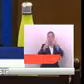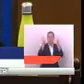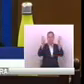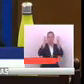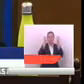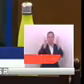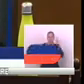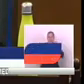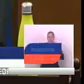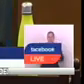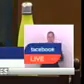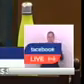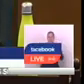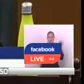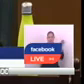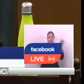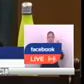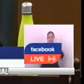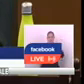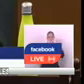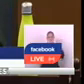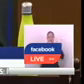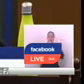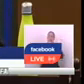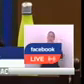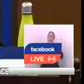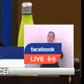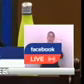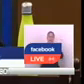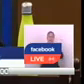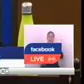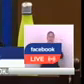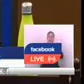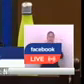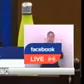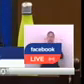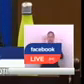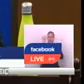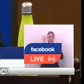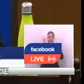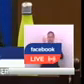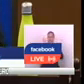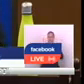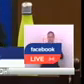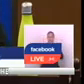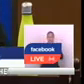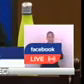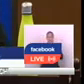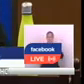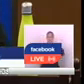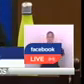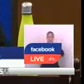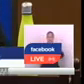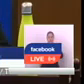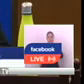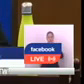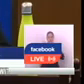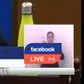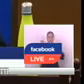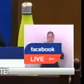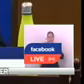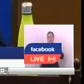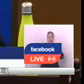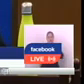los eventos deportivos que se estarán realizando en las diferentes arterias principales de varios lugares de